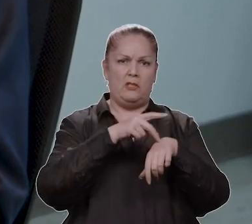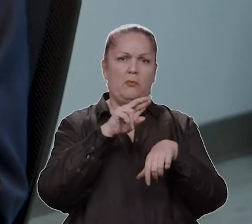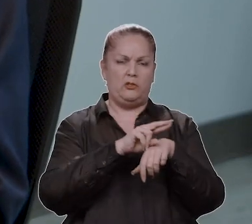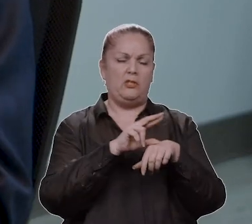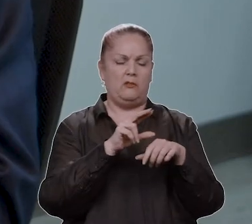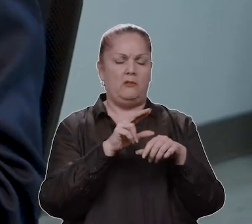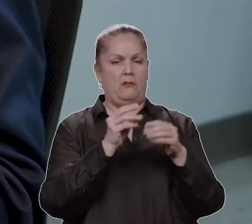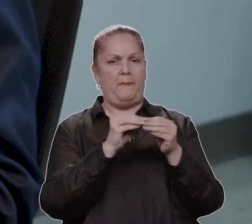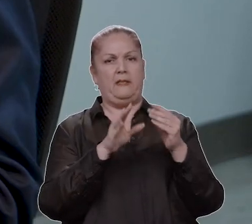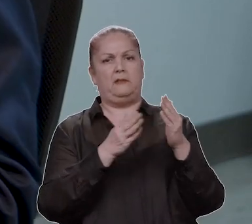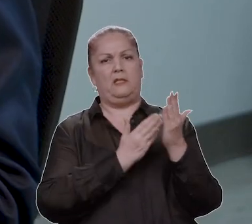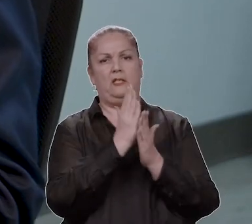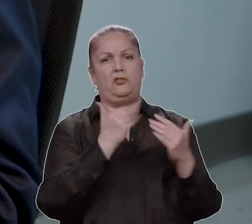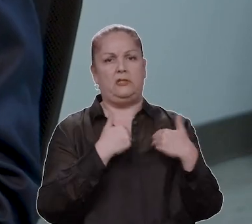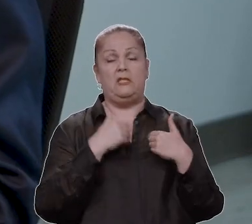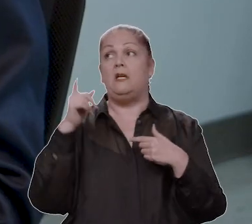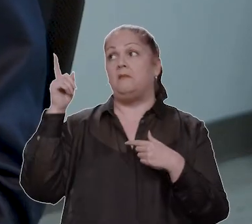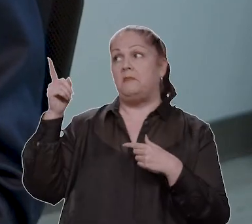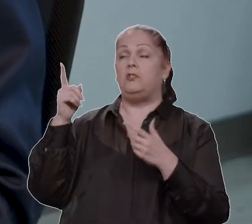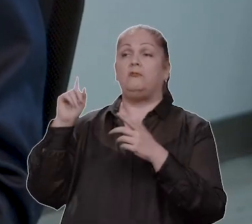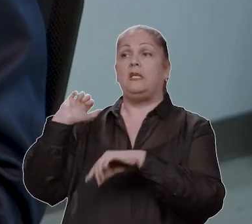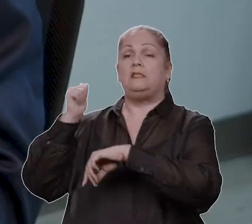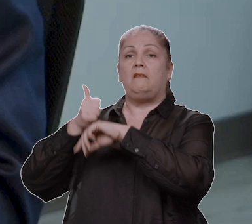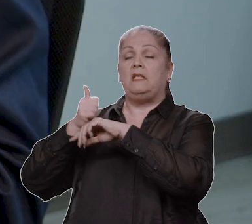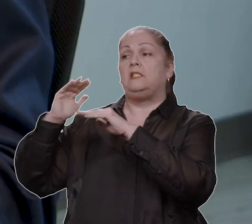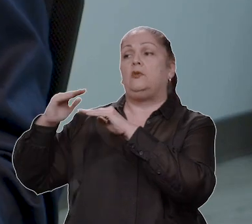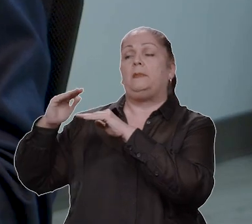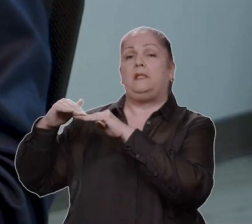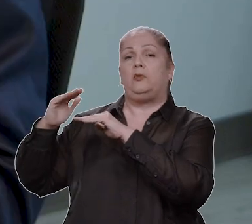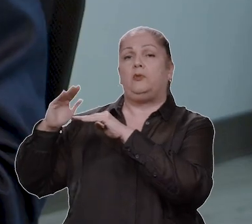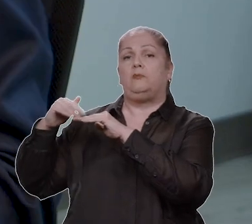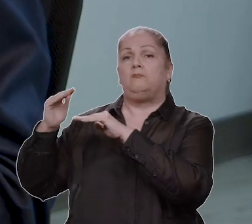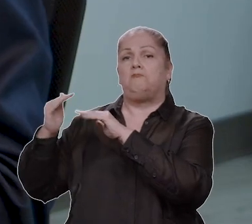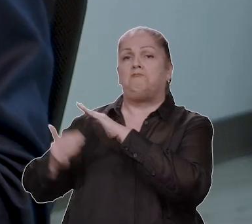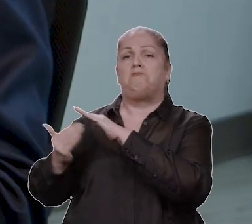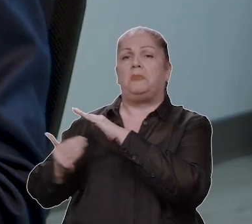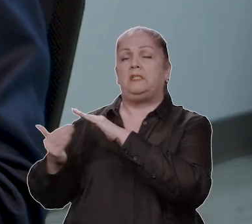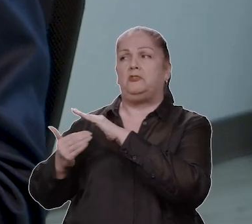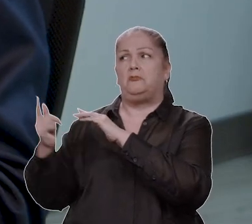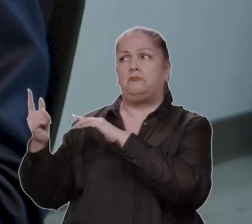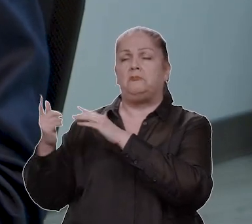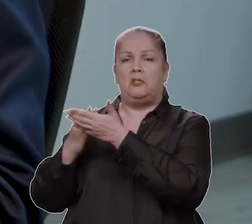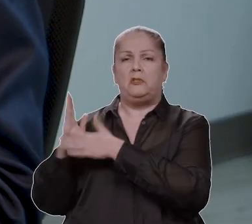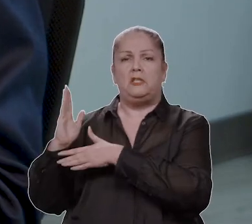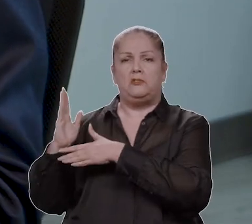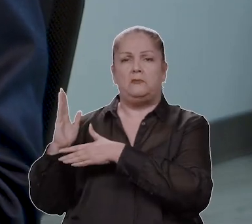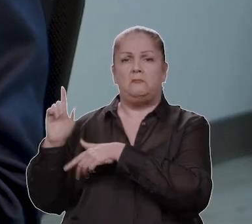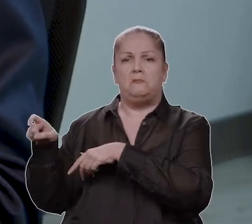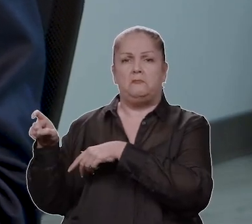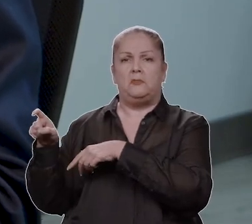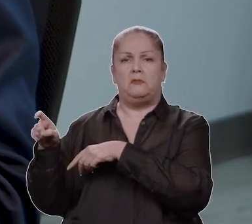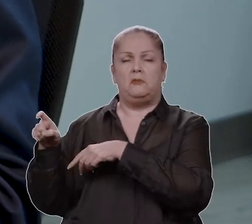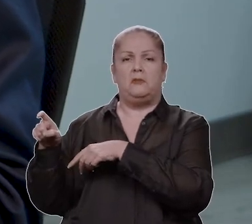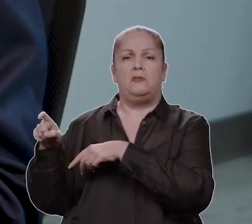forma más amplia, pero el Tribunal Supremo de Estados Unidos pues establece cuál es la factura mínimo, el mínimo de derechos individuales que deben ser reconocidos